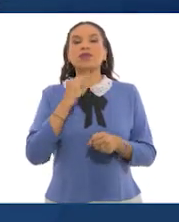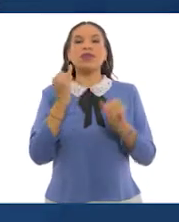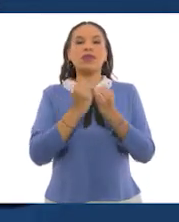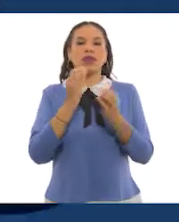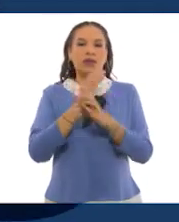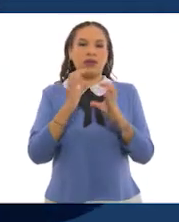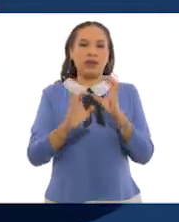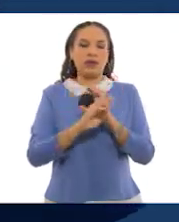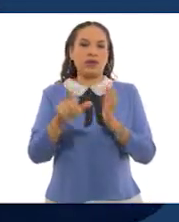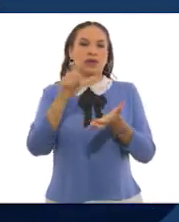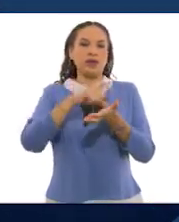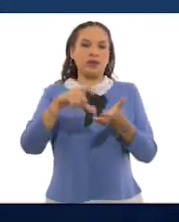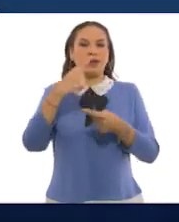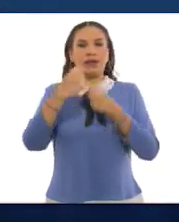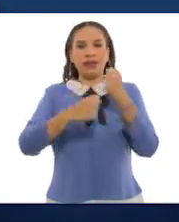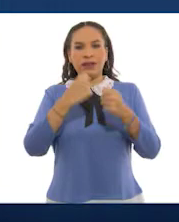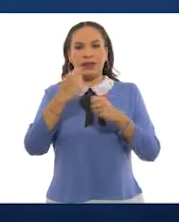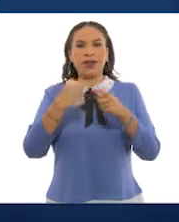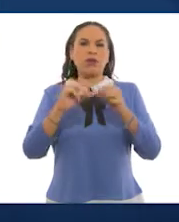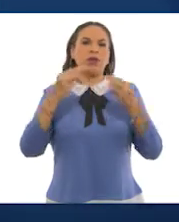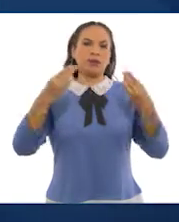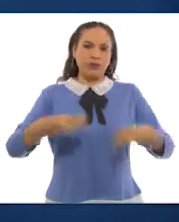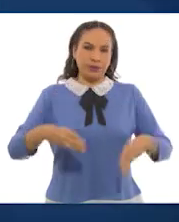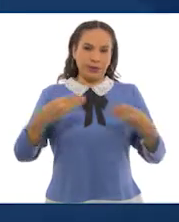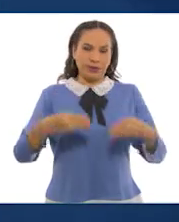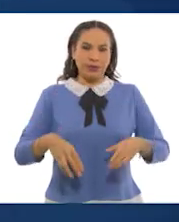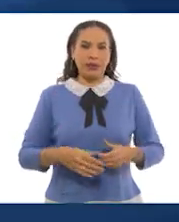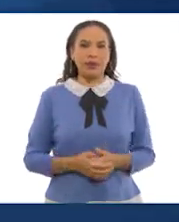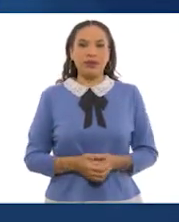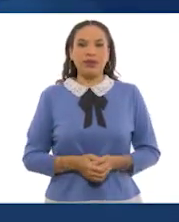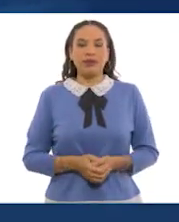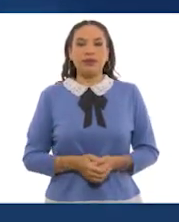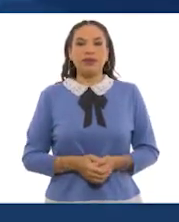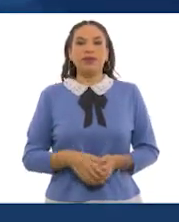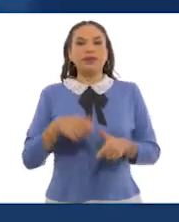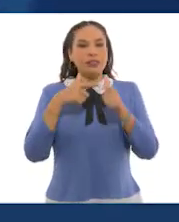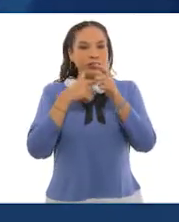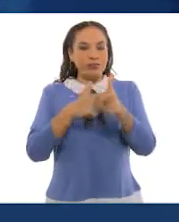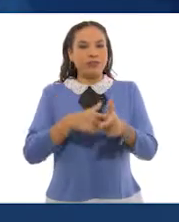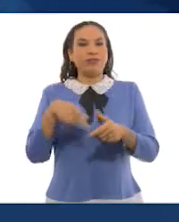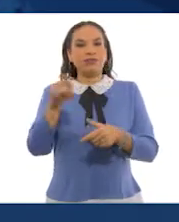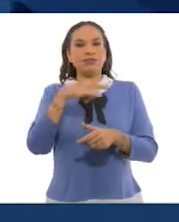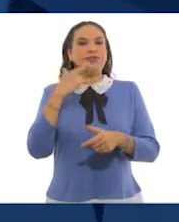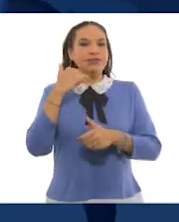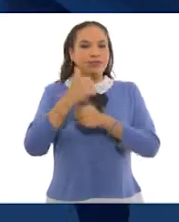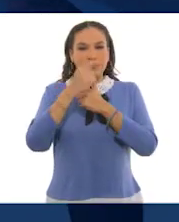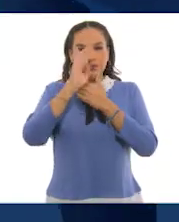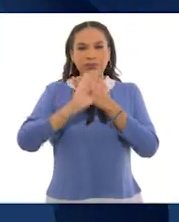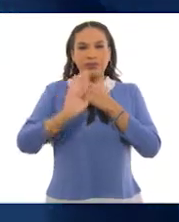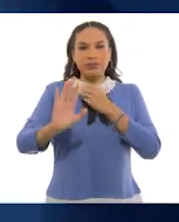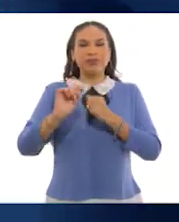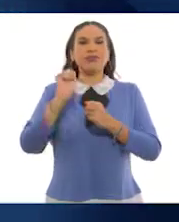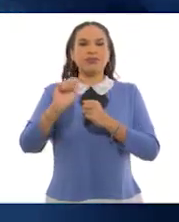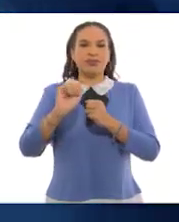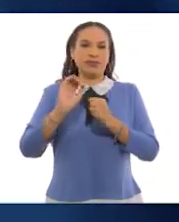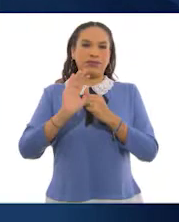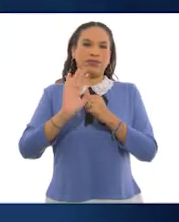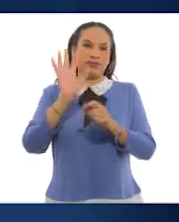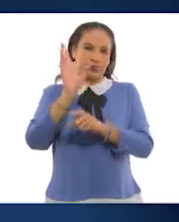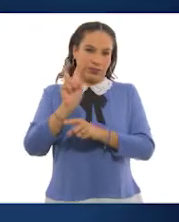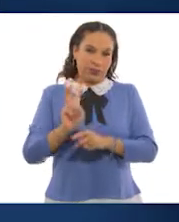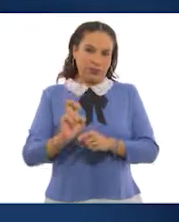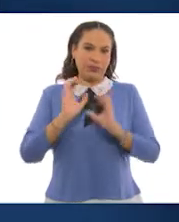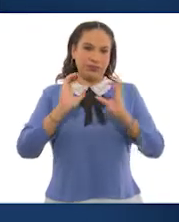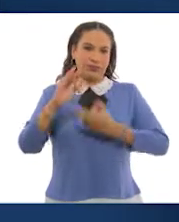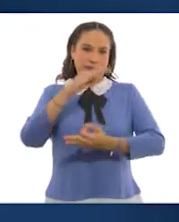las cosas que compres en la tienda o en el supermercado. Sigamos luchando juntos contra este virus, cuidándonos los